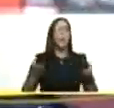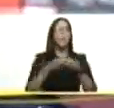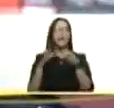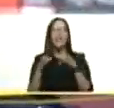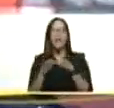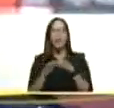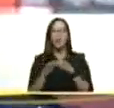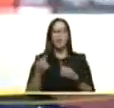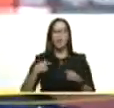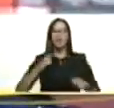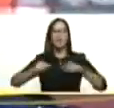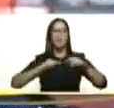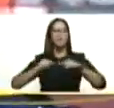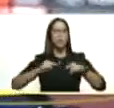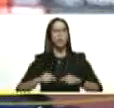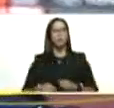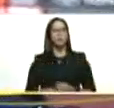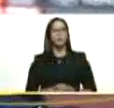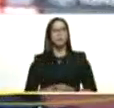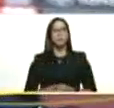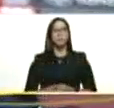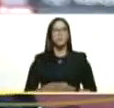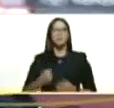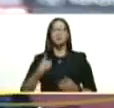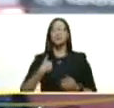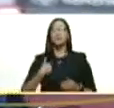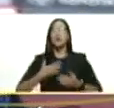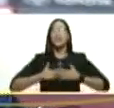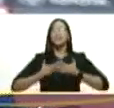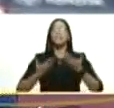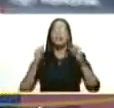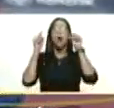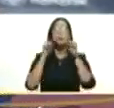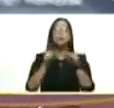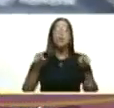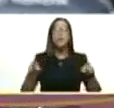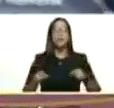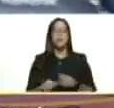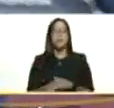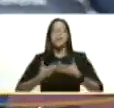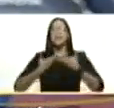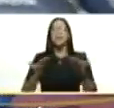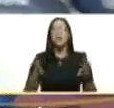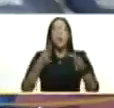tienen dirección. Yo les entrego a ustedes y les delego mi confianza